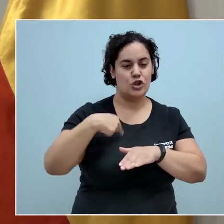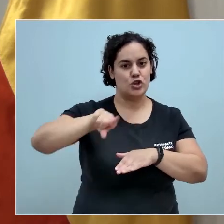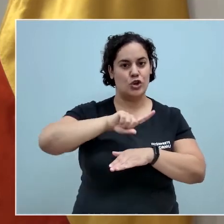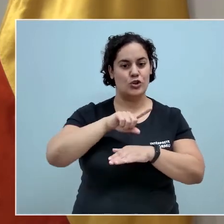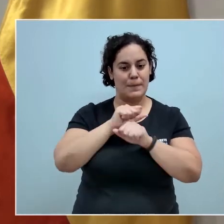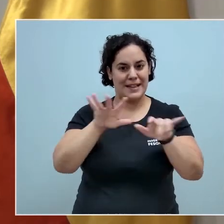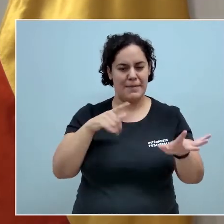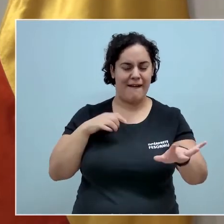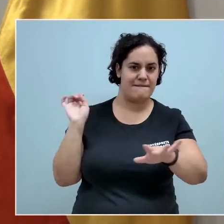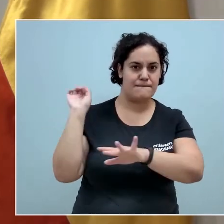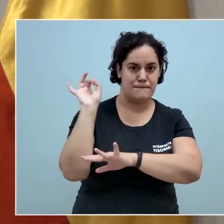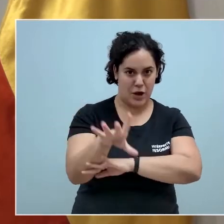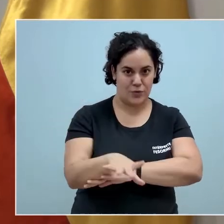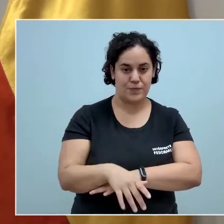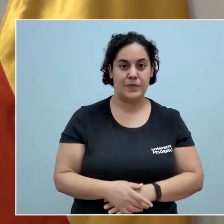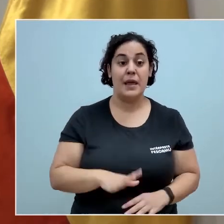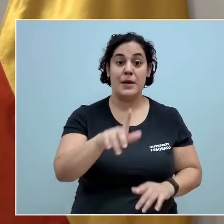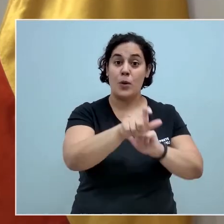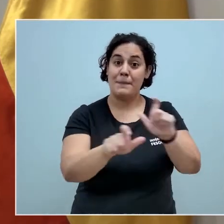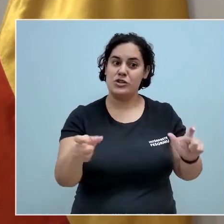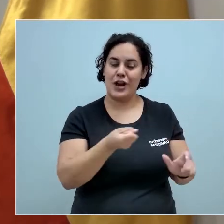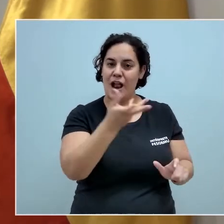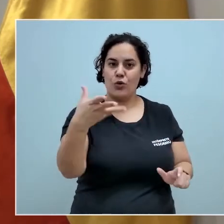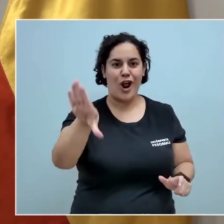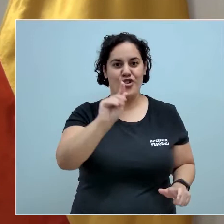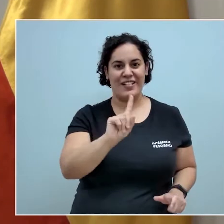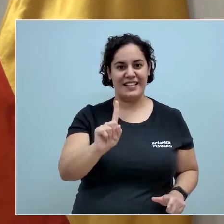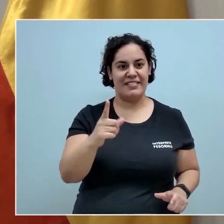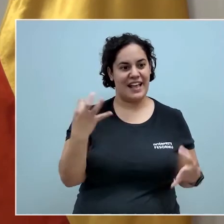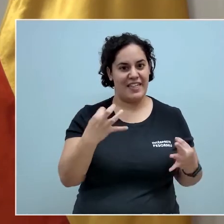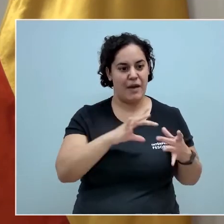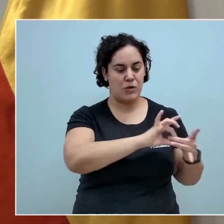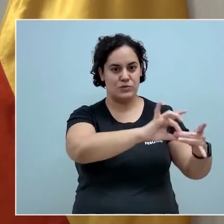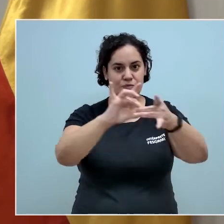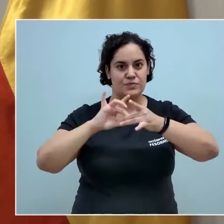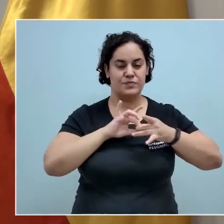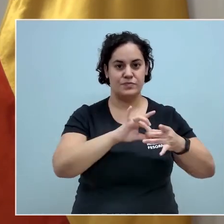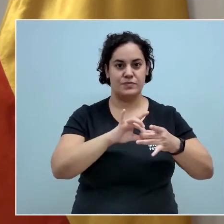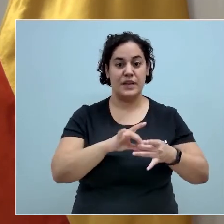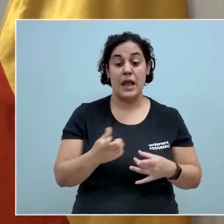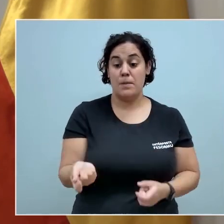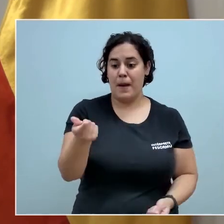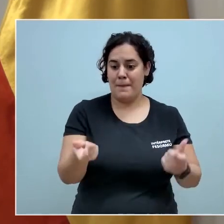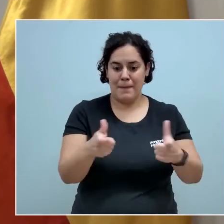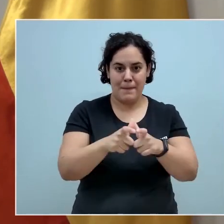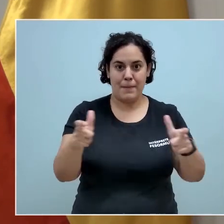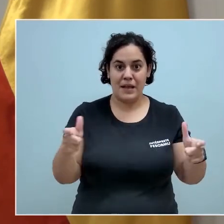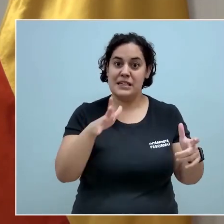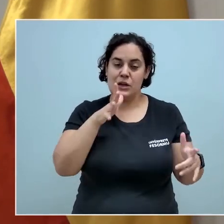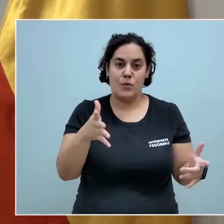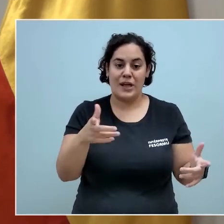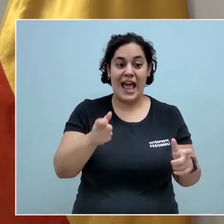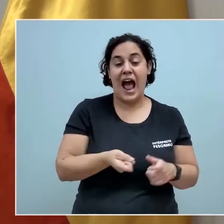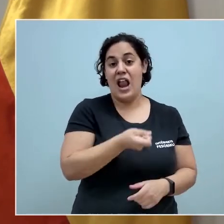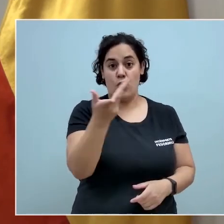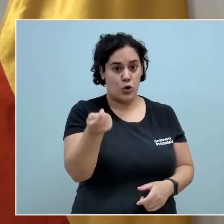cuesta entender que en este tema vamos todos juntos. Los brotes se originan en gran medida por una conducta imprudente de unos pocos, pero que nos ponen